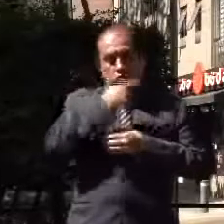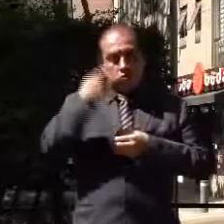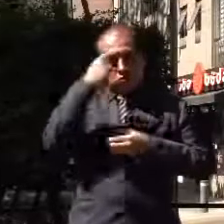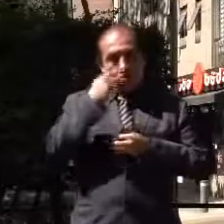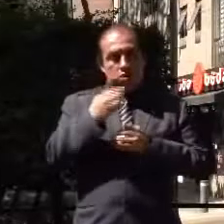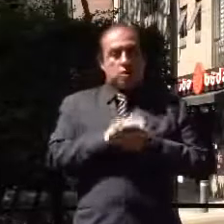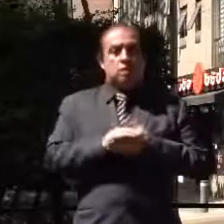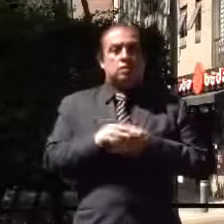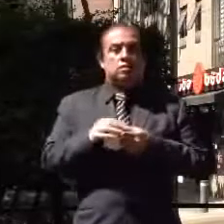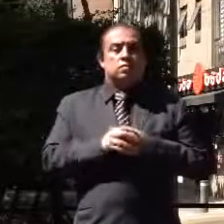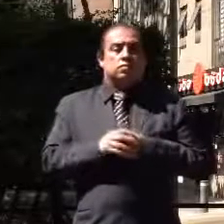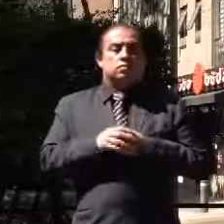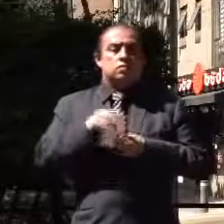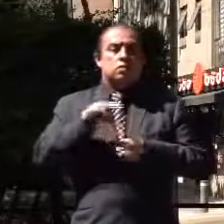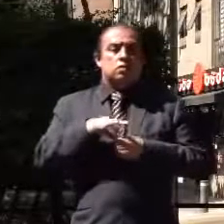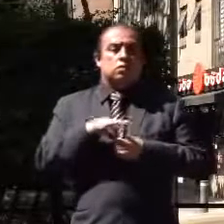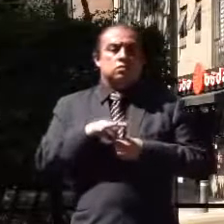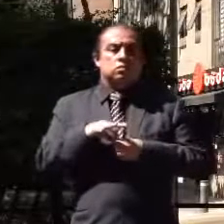esta tecnología?